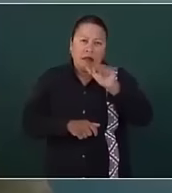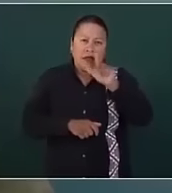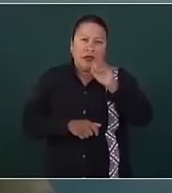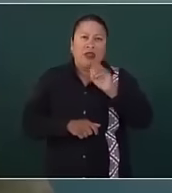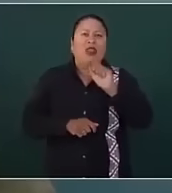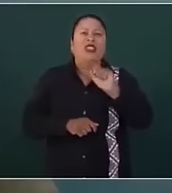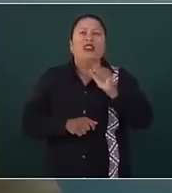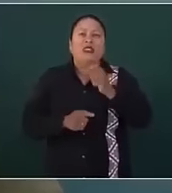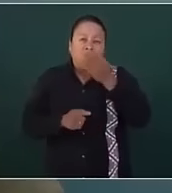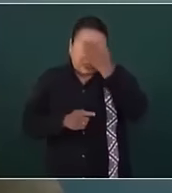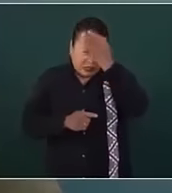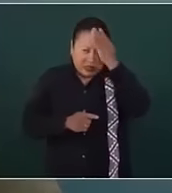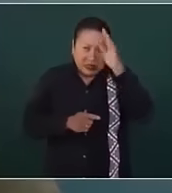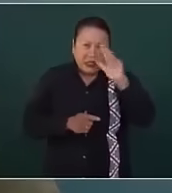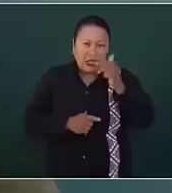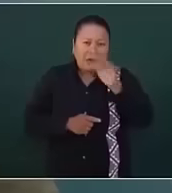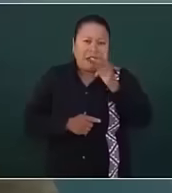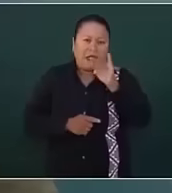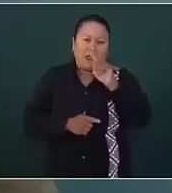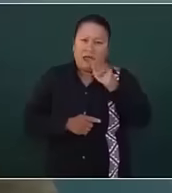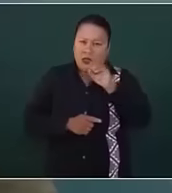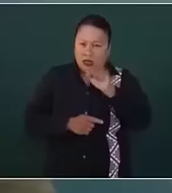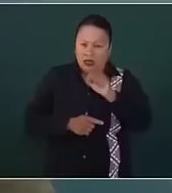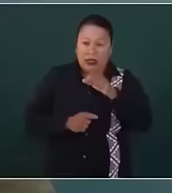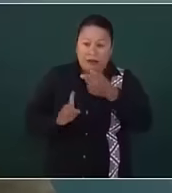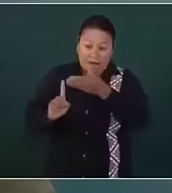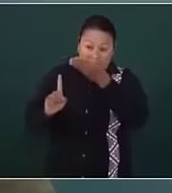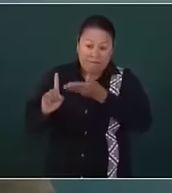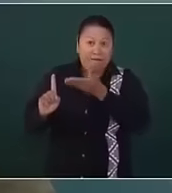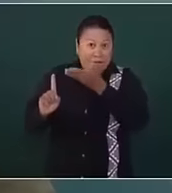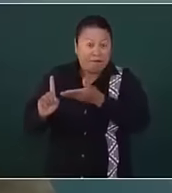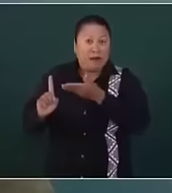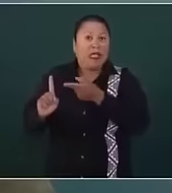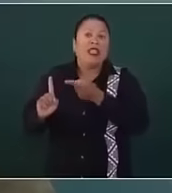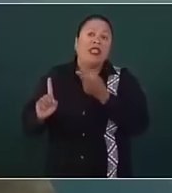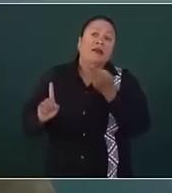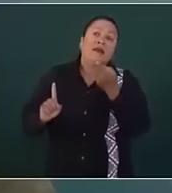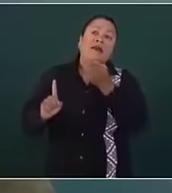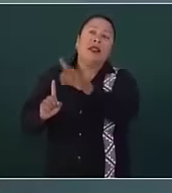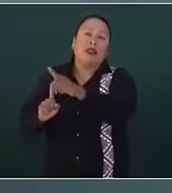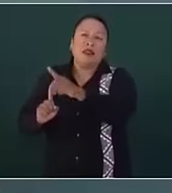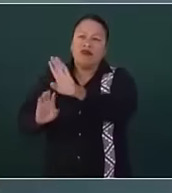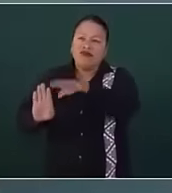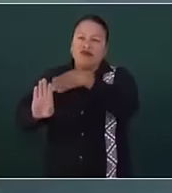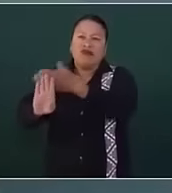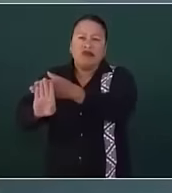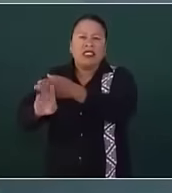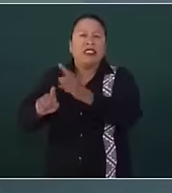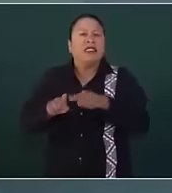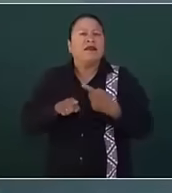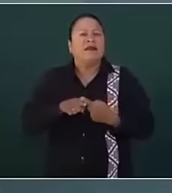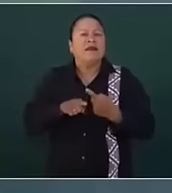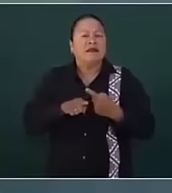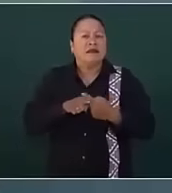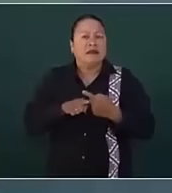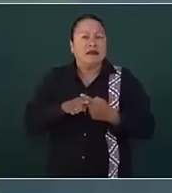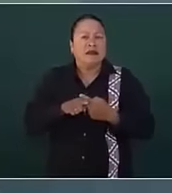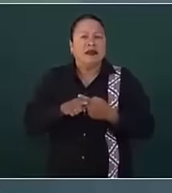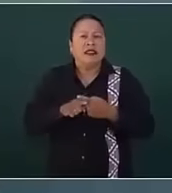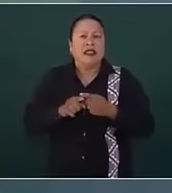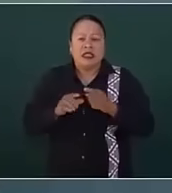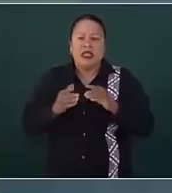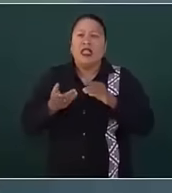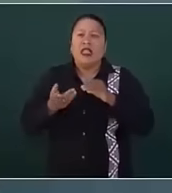los Chapitos. Esta persona es quien ordenó las agresiones en contra de la